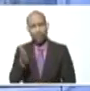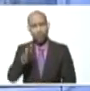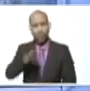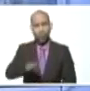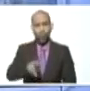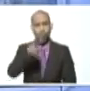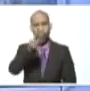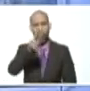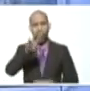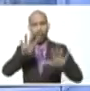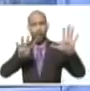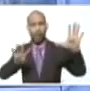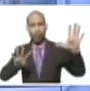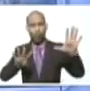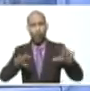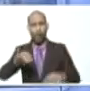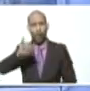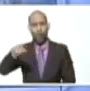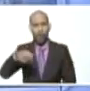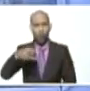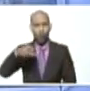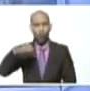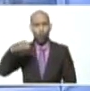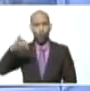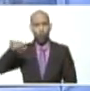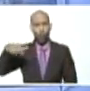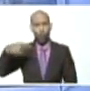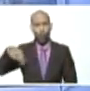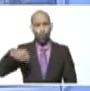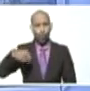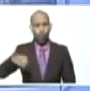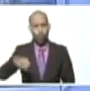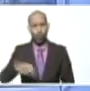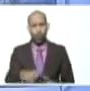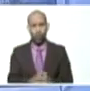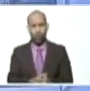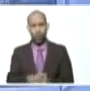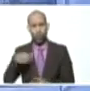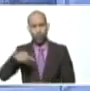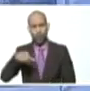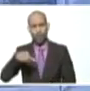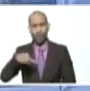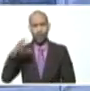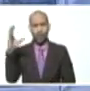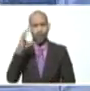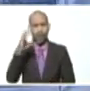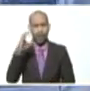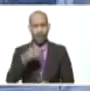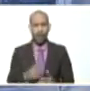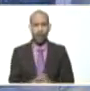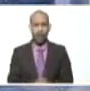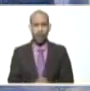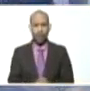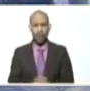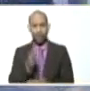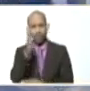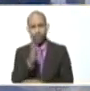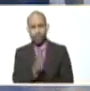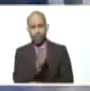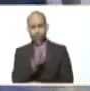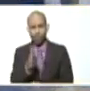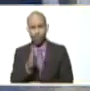el 29 de junio de 1919 en Caracas, Venezuela, cuya beatificación está